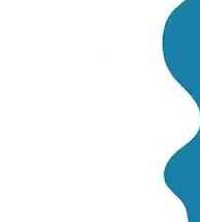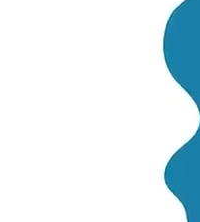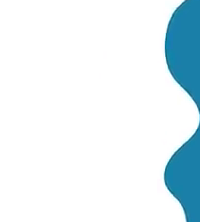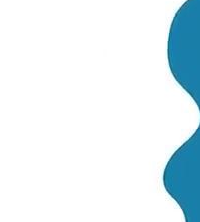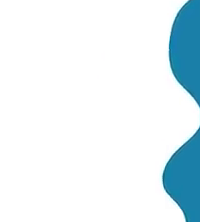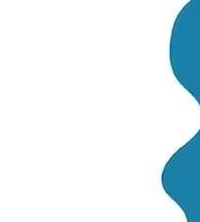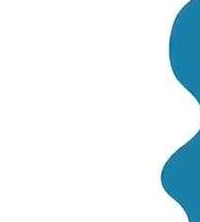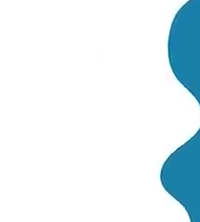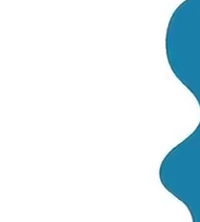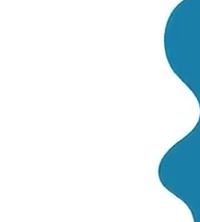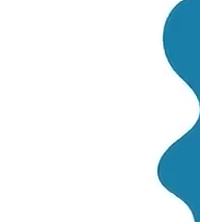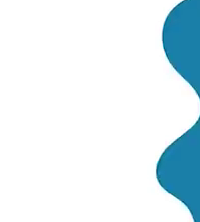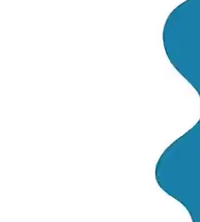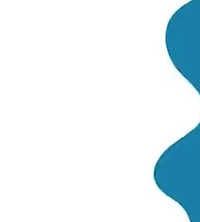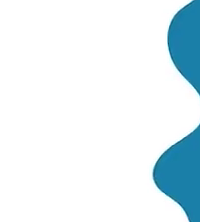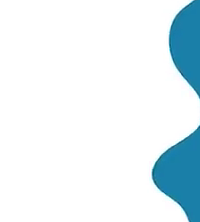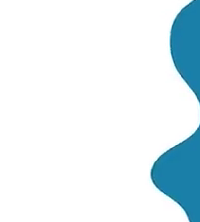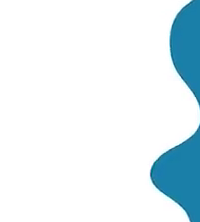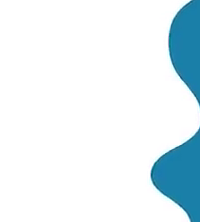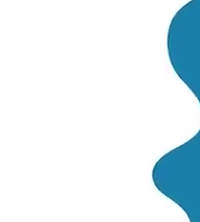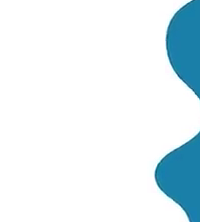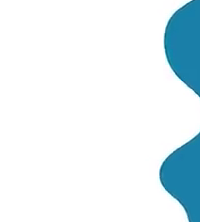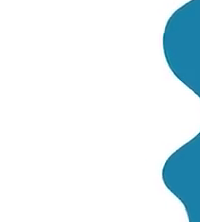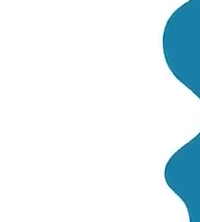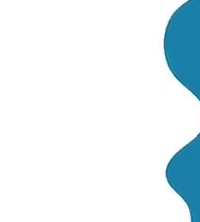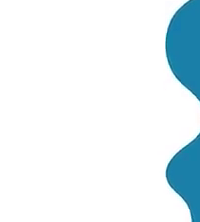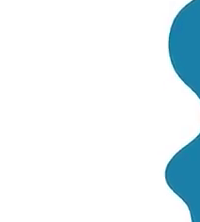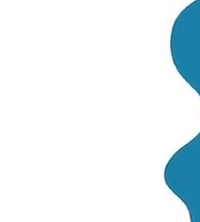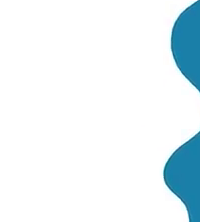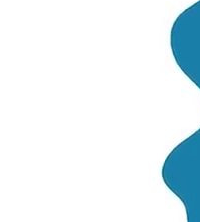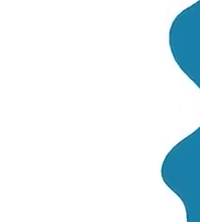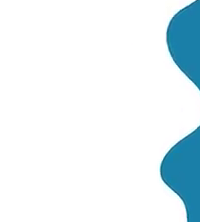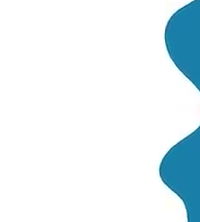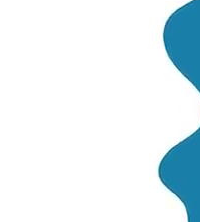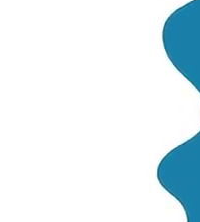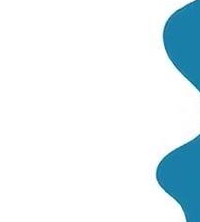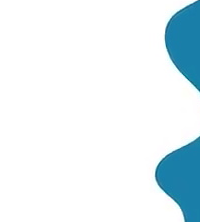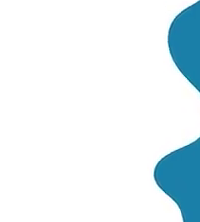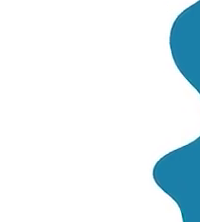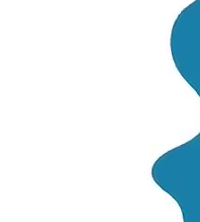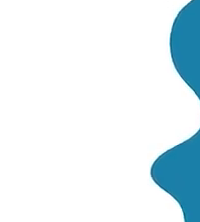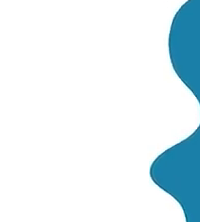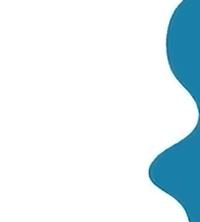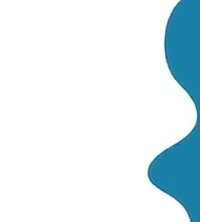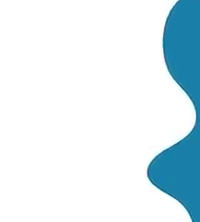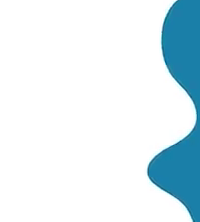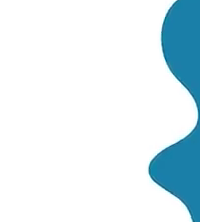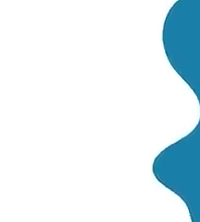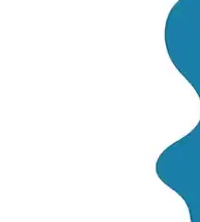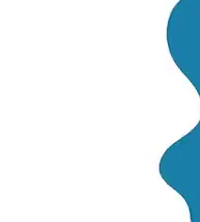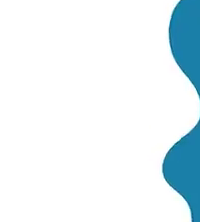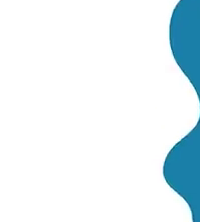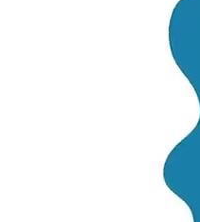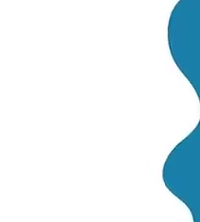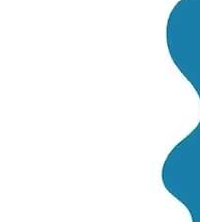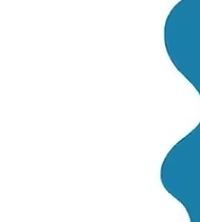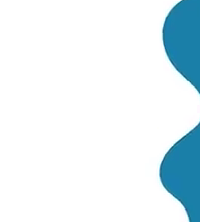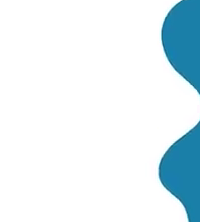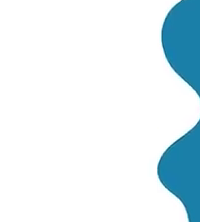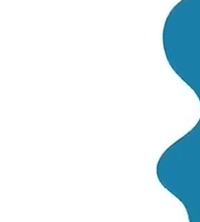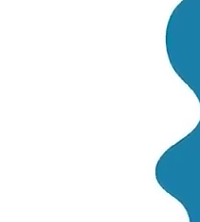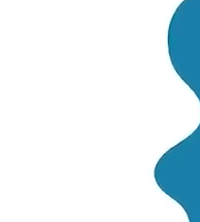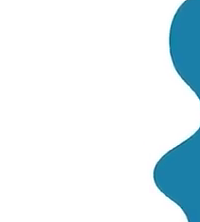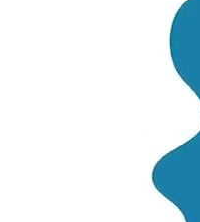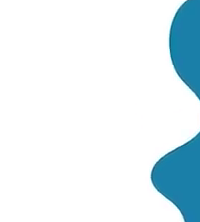hablar una lengua indígena, aprovecha también este momento para practicarla y platicar con tu familia en tu